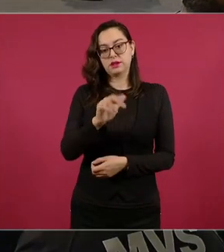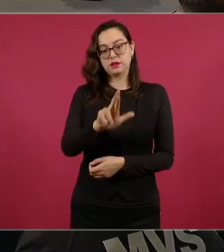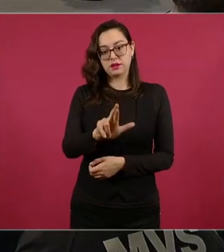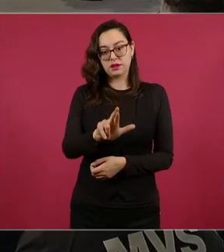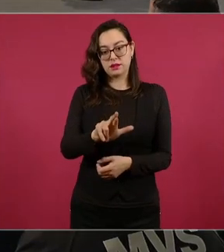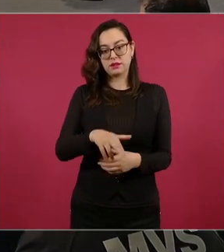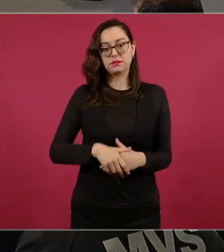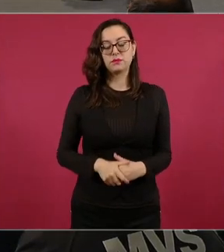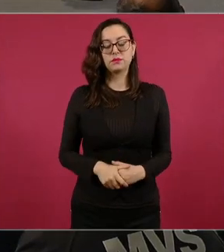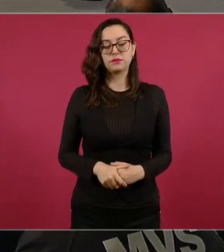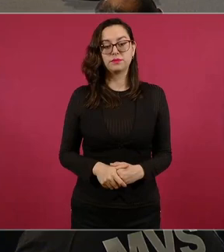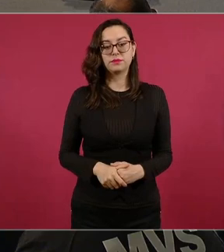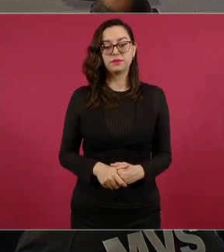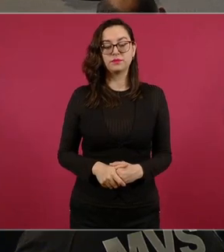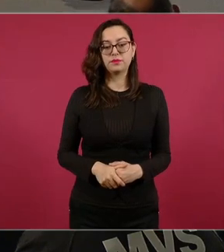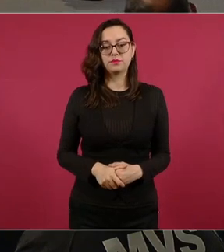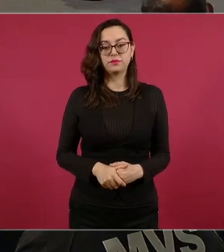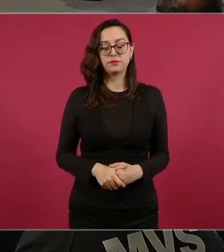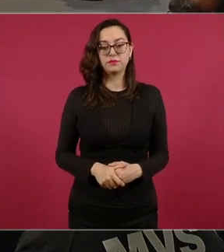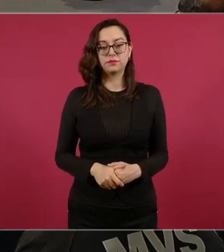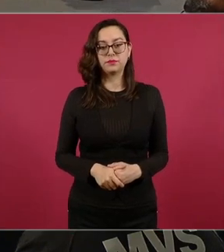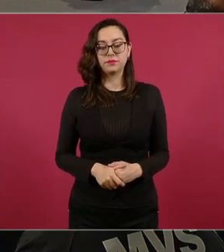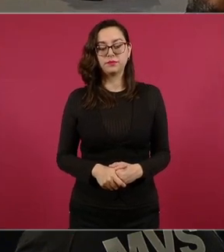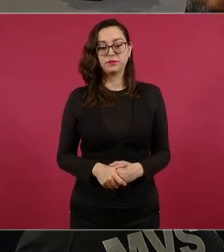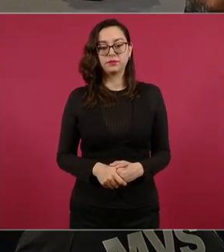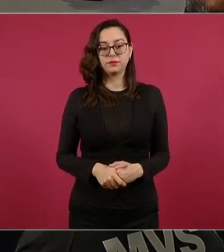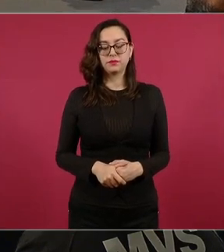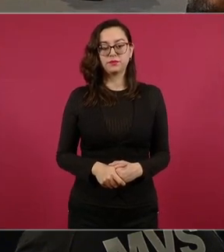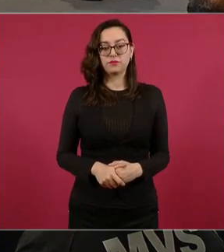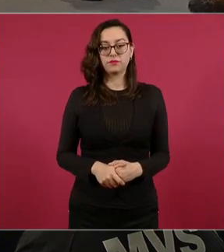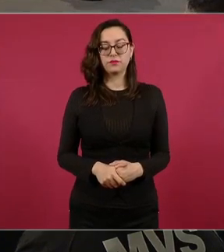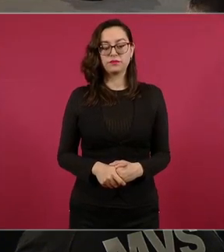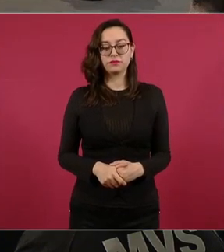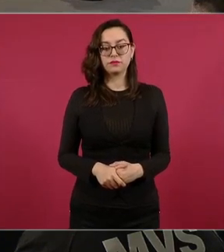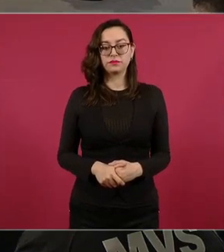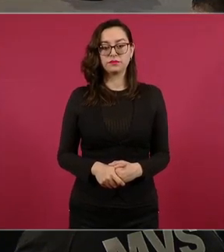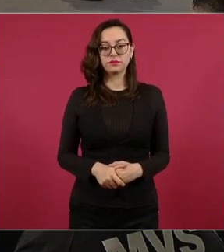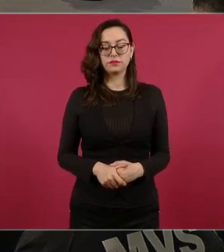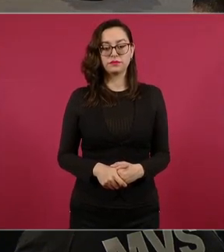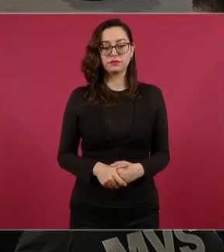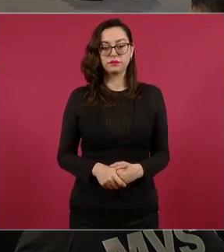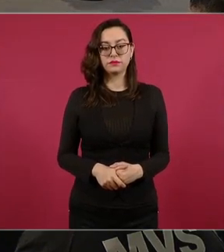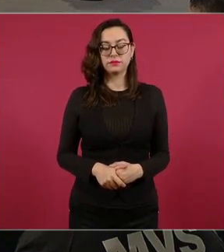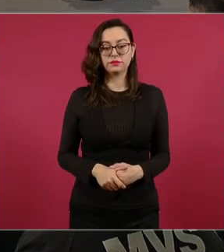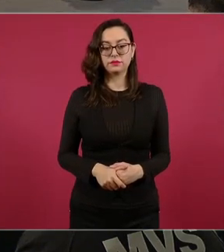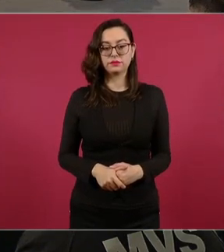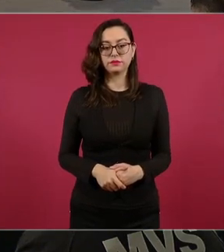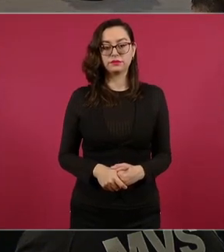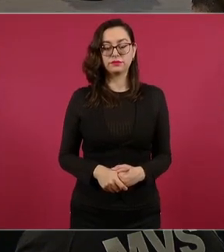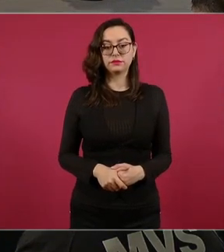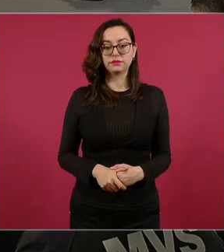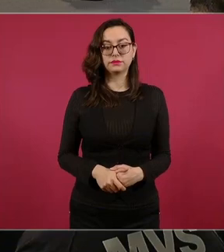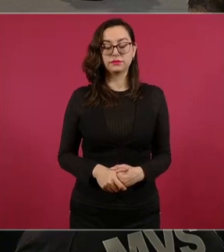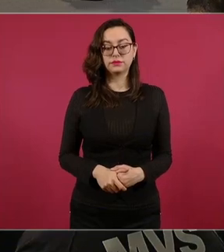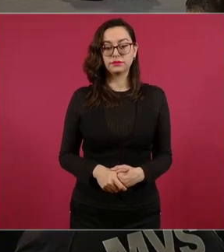Esto debe saberse en el marco de